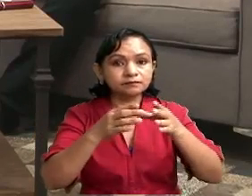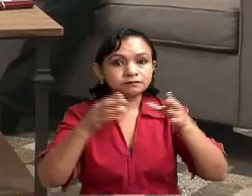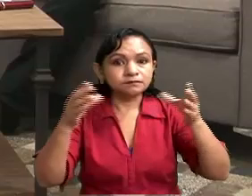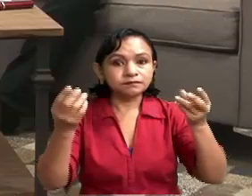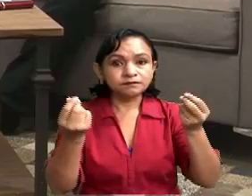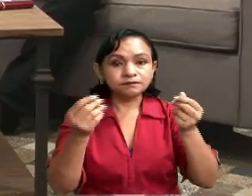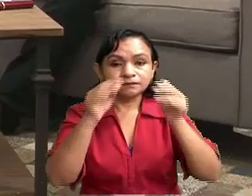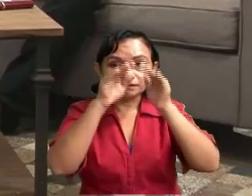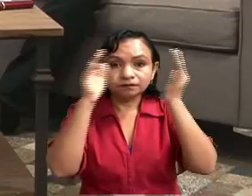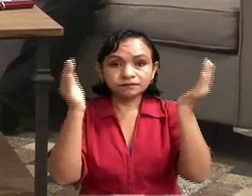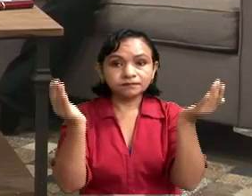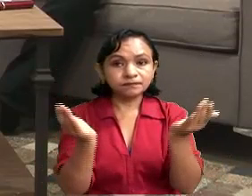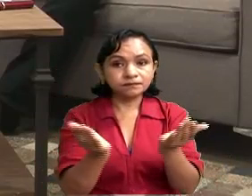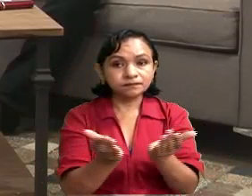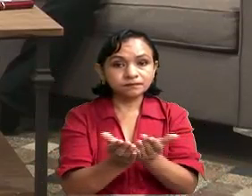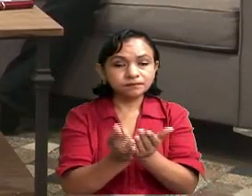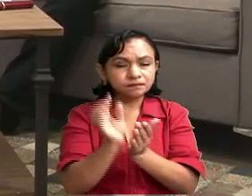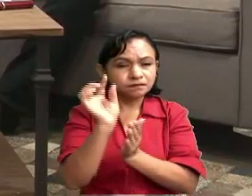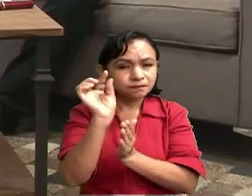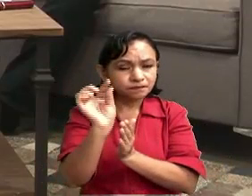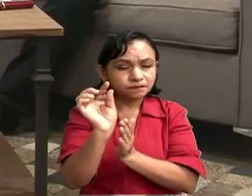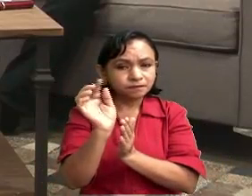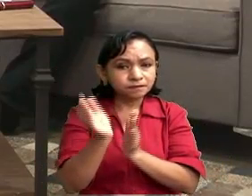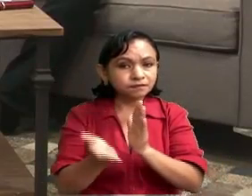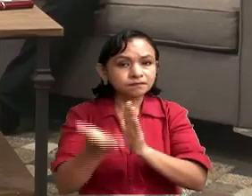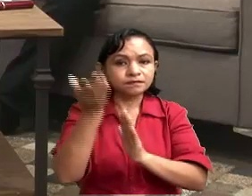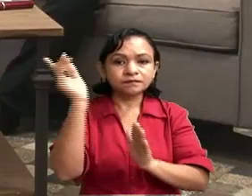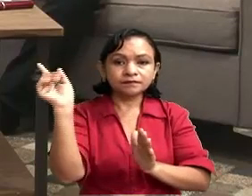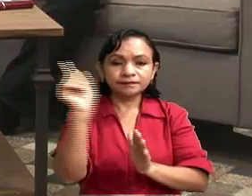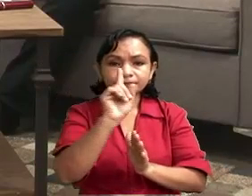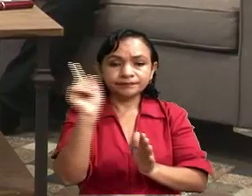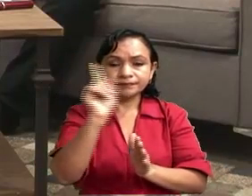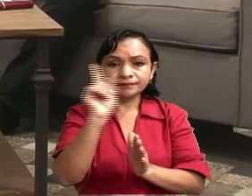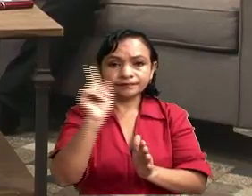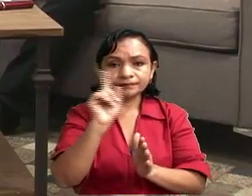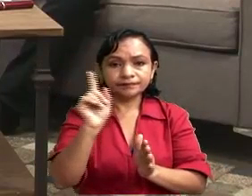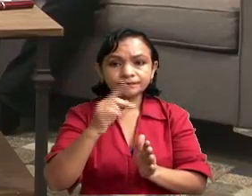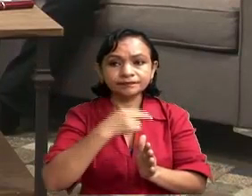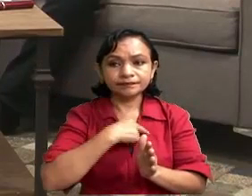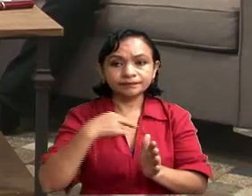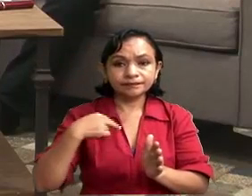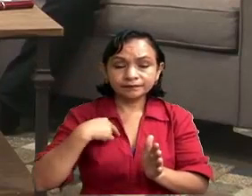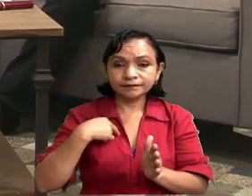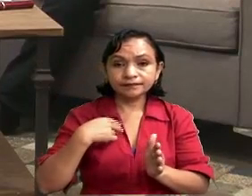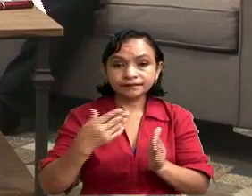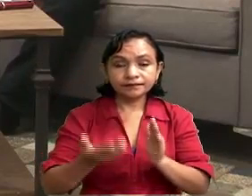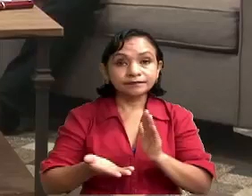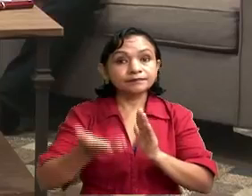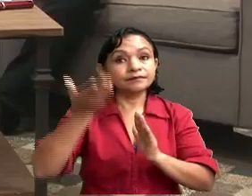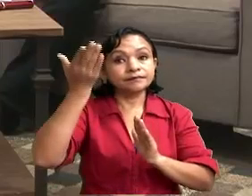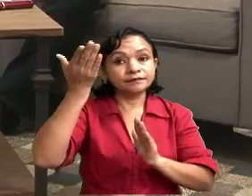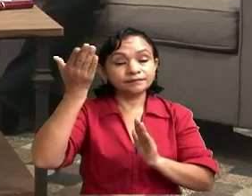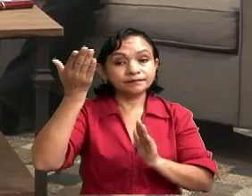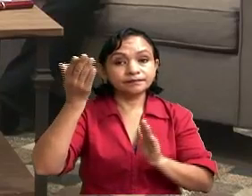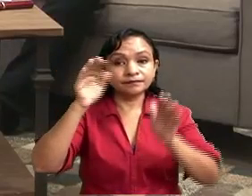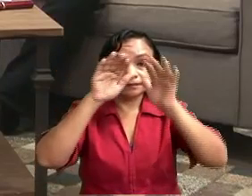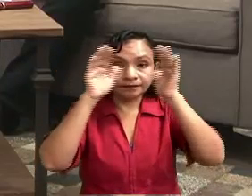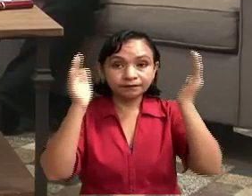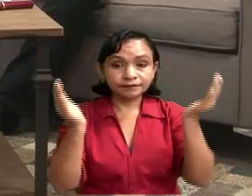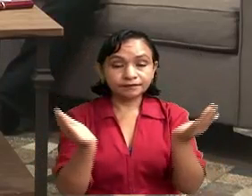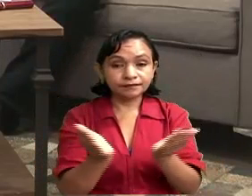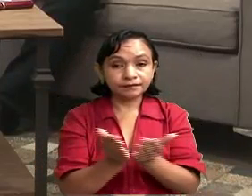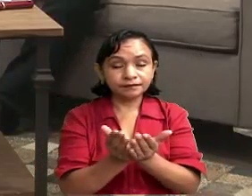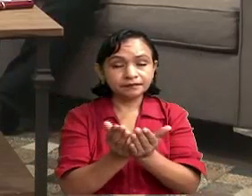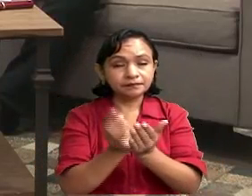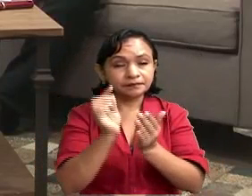mundial fue muy pequeña, ¿ya? Entonces la inflación, el hecho de que haya habido una inflación mundial menor, muy